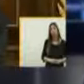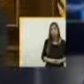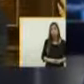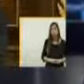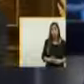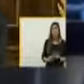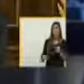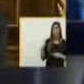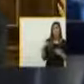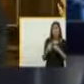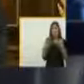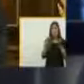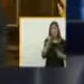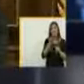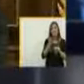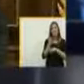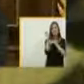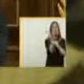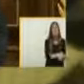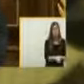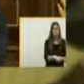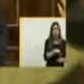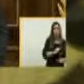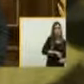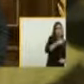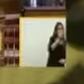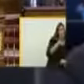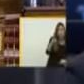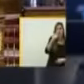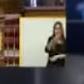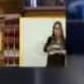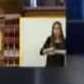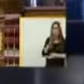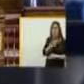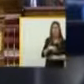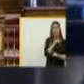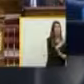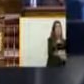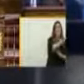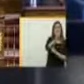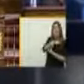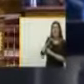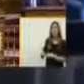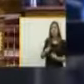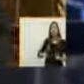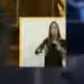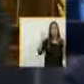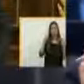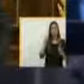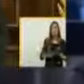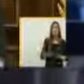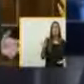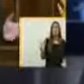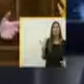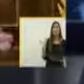fica en inglés, pero en todo caso, esa anécdota, que yo la he leído en inglés y la he leído en castellano, como es perfectamente obvio, es una anécdota que se podrían